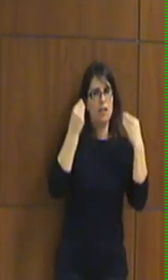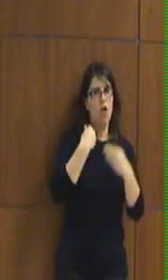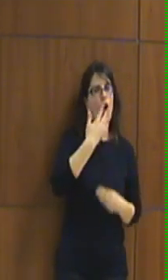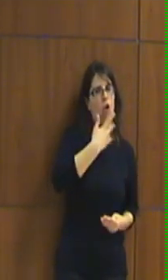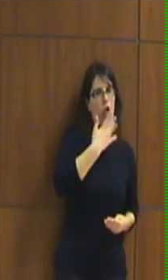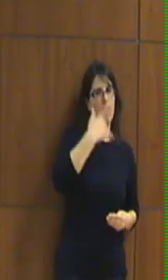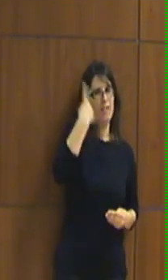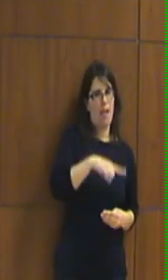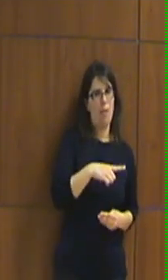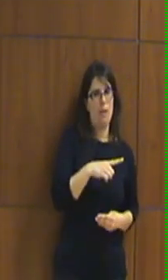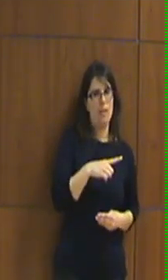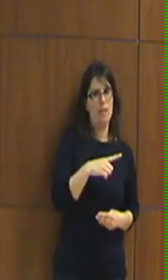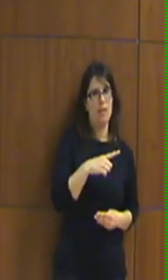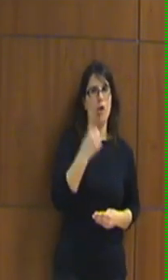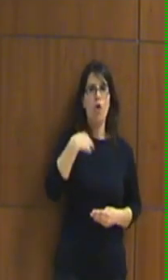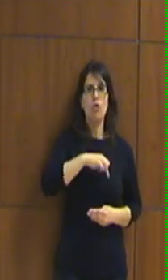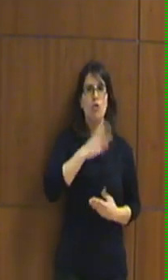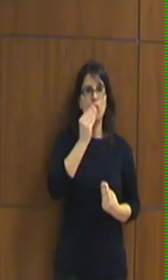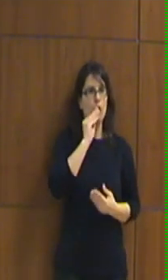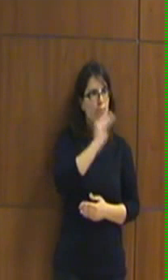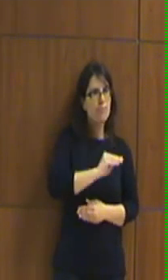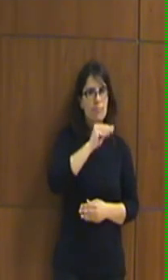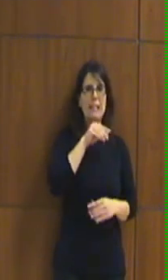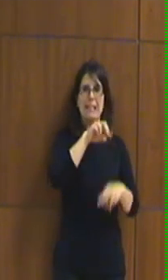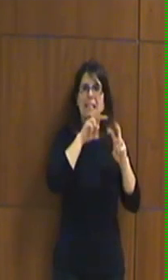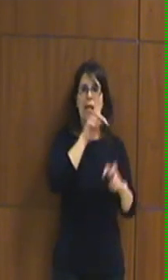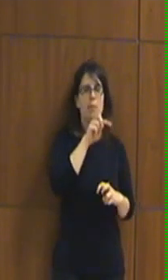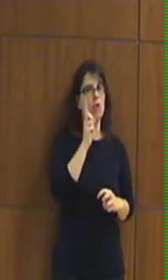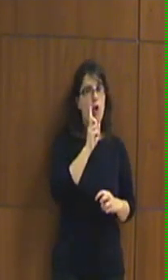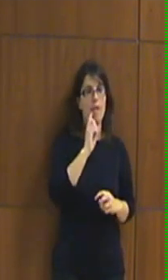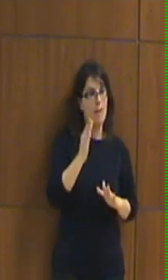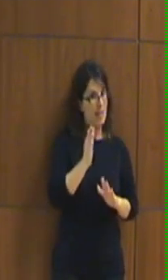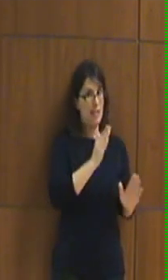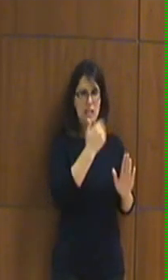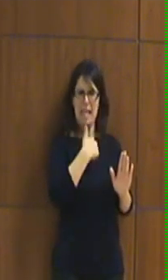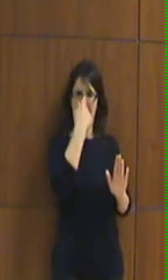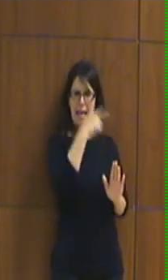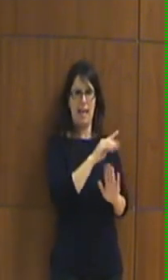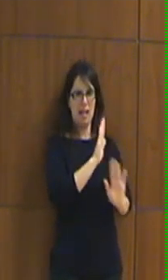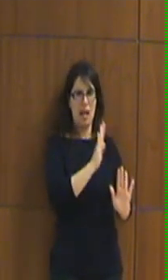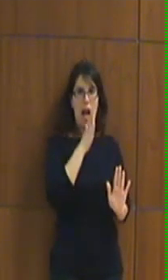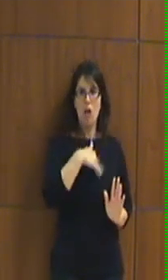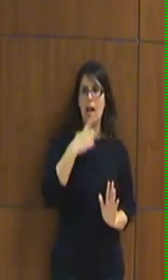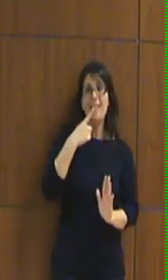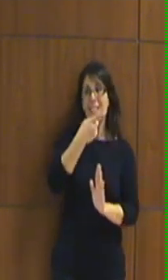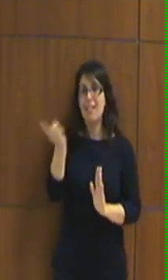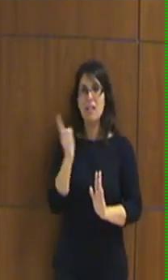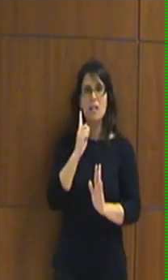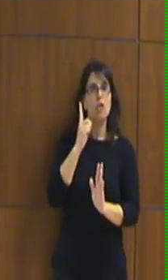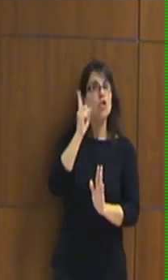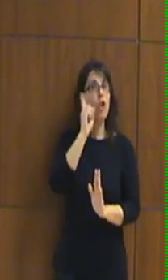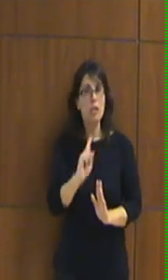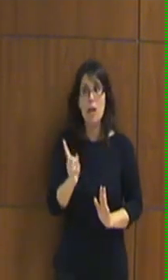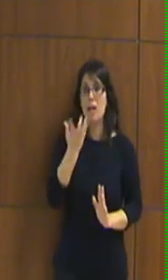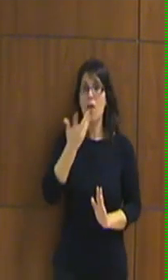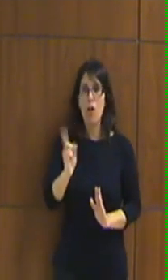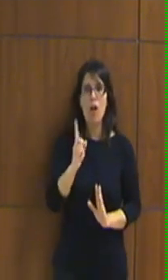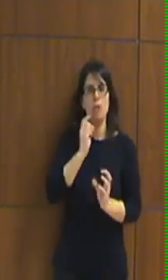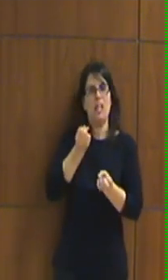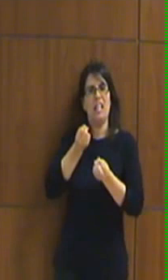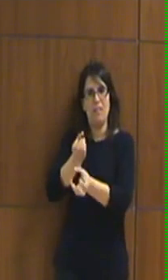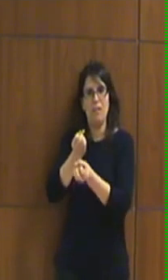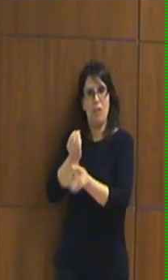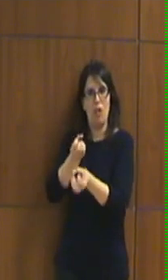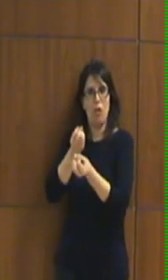volcarnos más es en el tema de informar y de exponer un poco que las personas, una vez